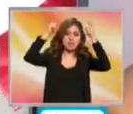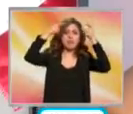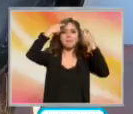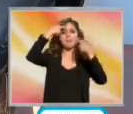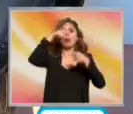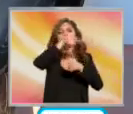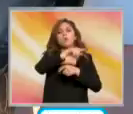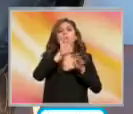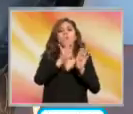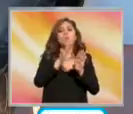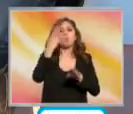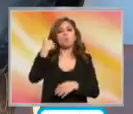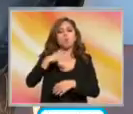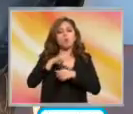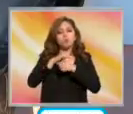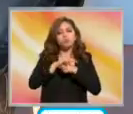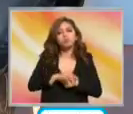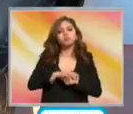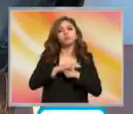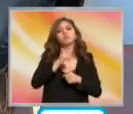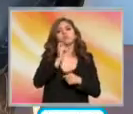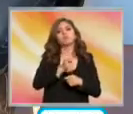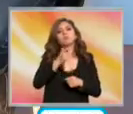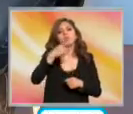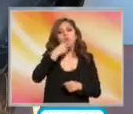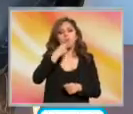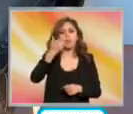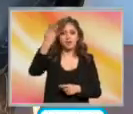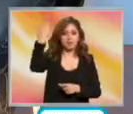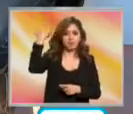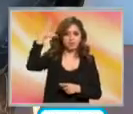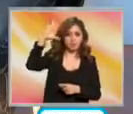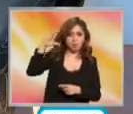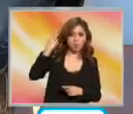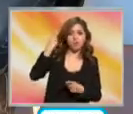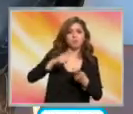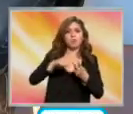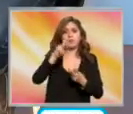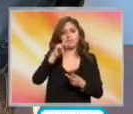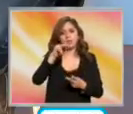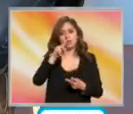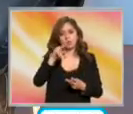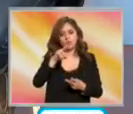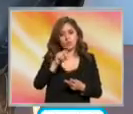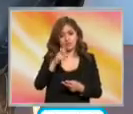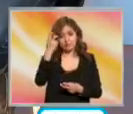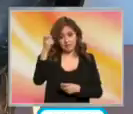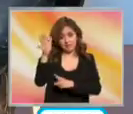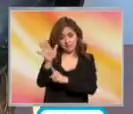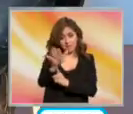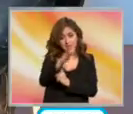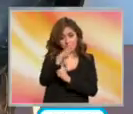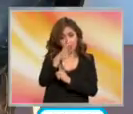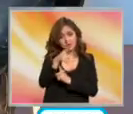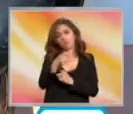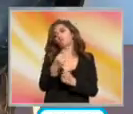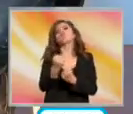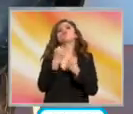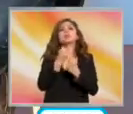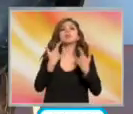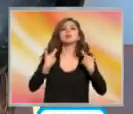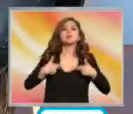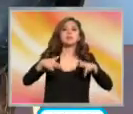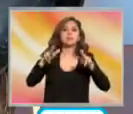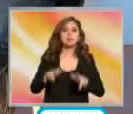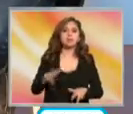bandera para recordar ese acontecimiento histórico que le aconteció a Morelos y a Pino Suárez. Pues es que la bandera, Enrique, es el símbolo que nos ve entre lo más fuerte que existe en